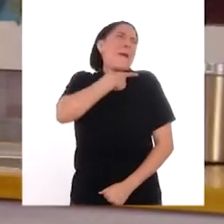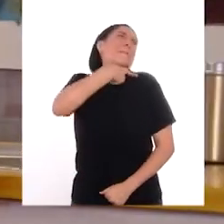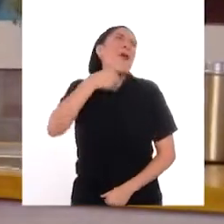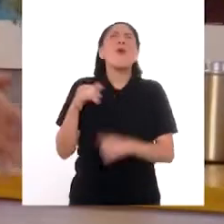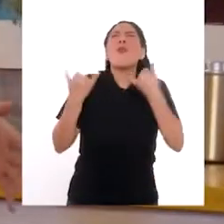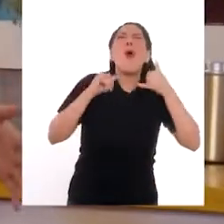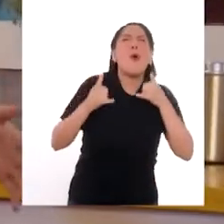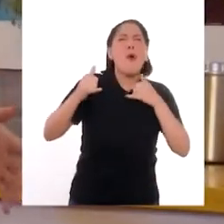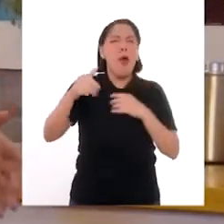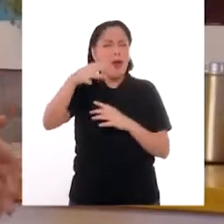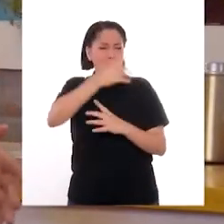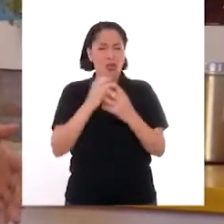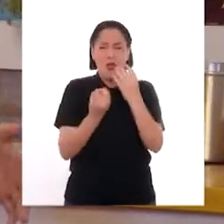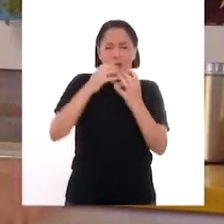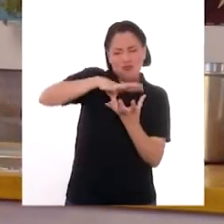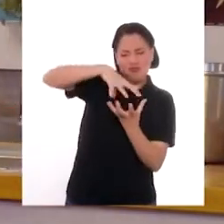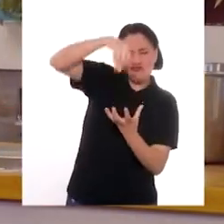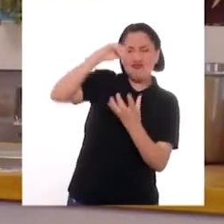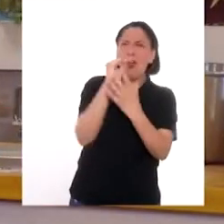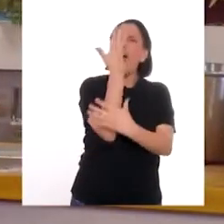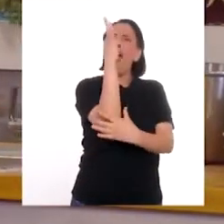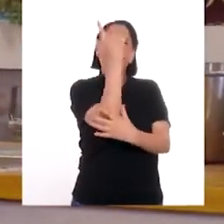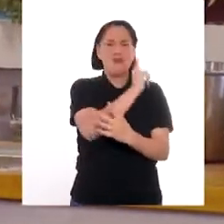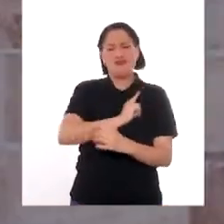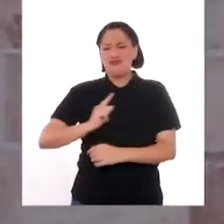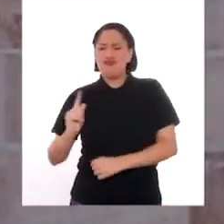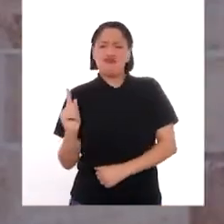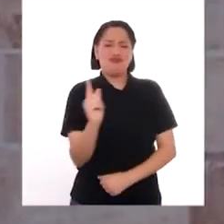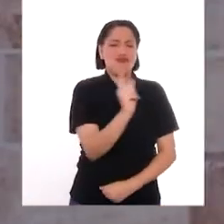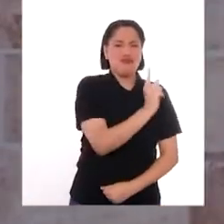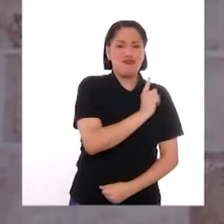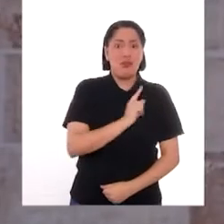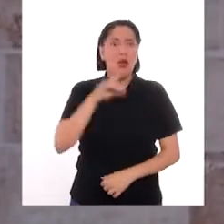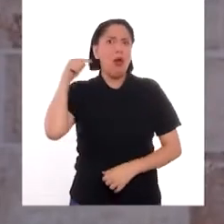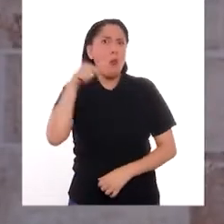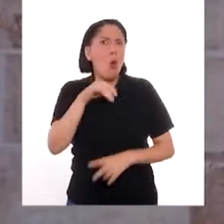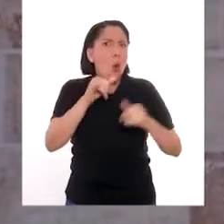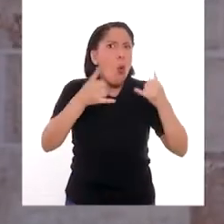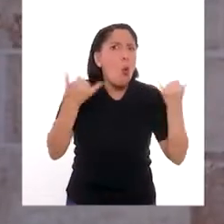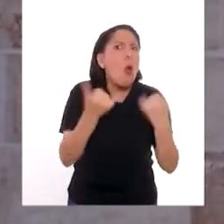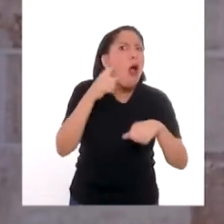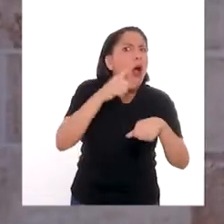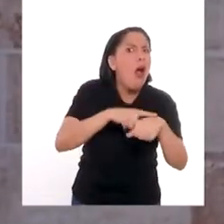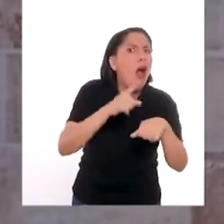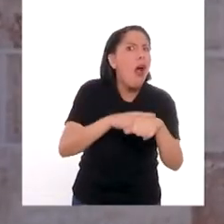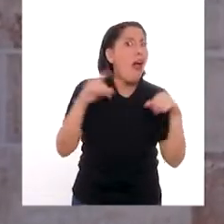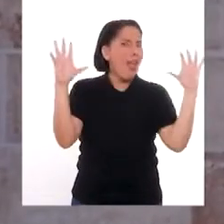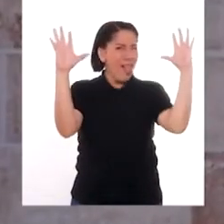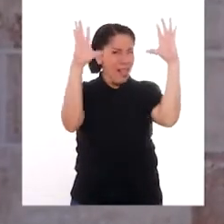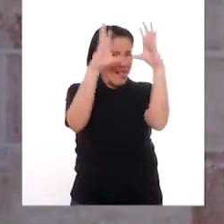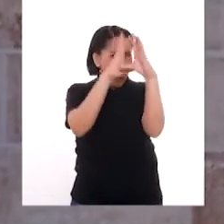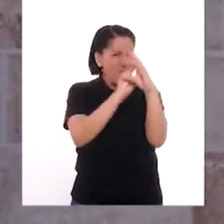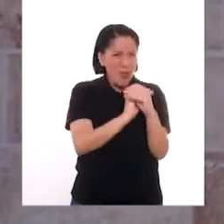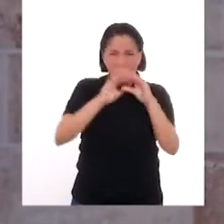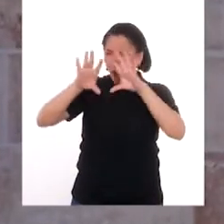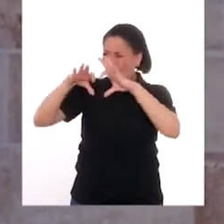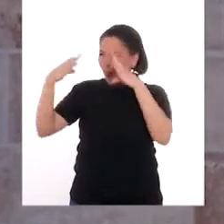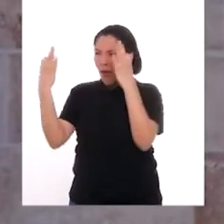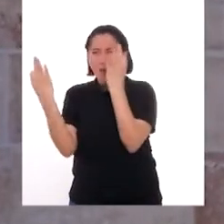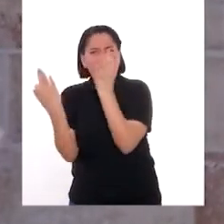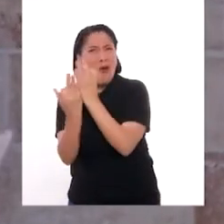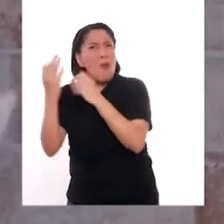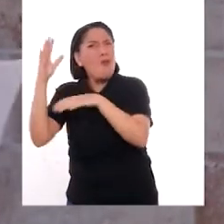Me encanta jugar alrededor de mi higuera. Pero jugaba de noche, cuando toda la